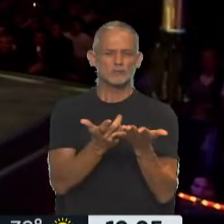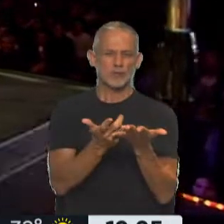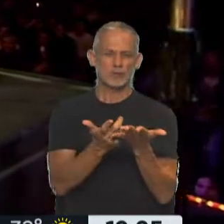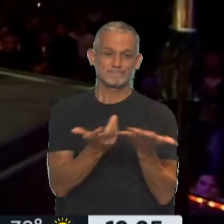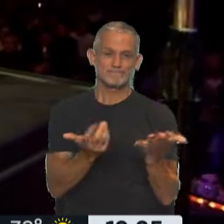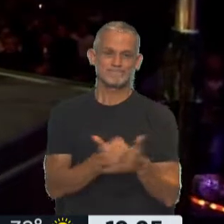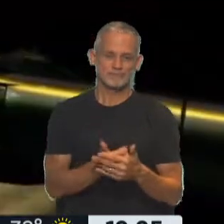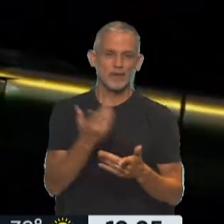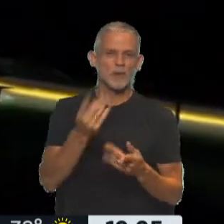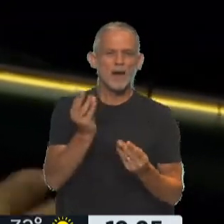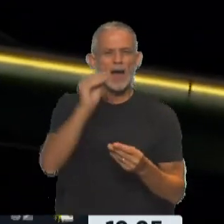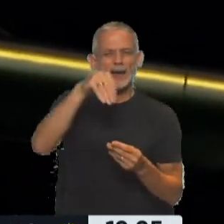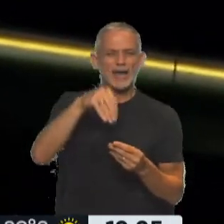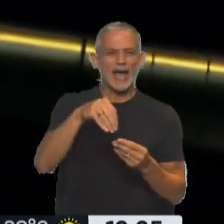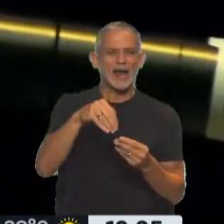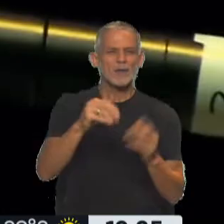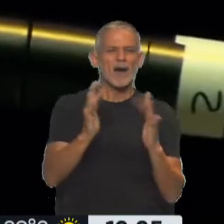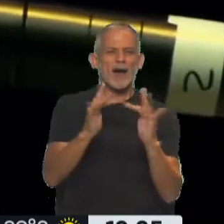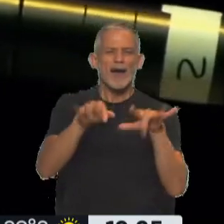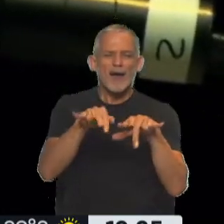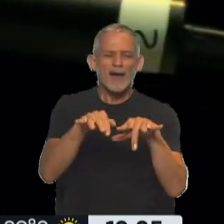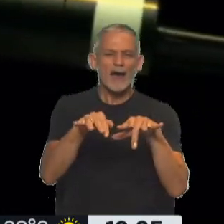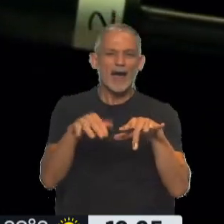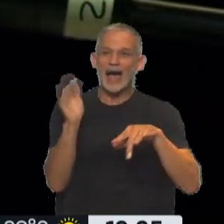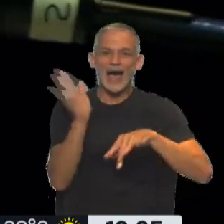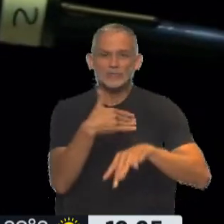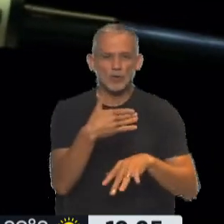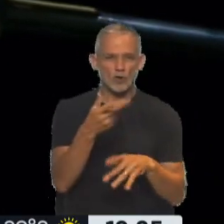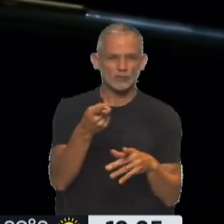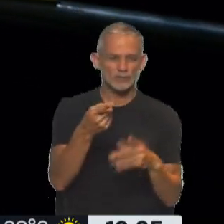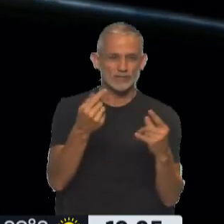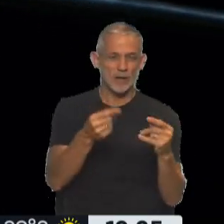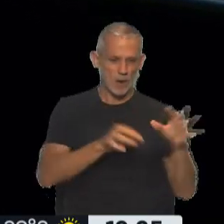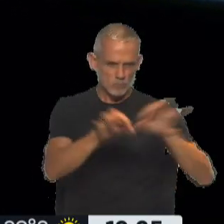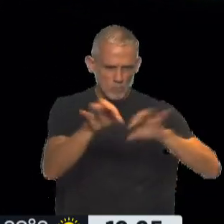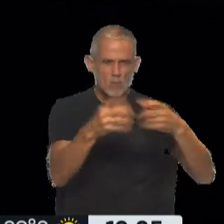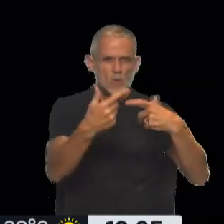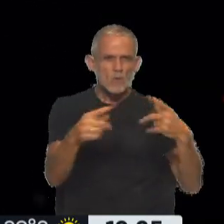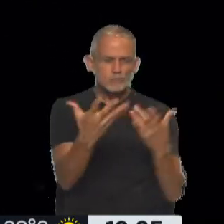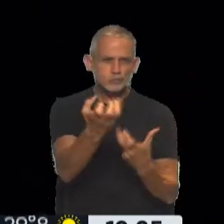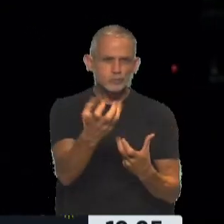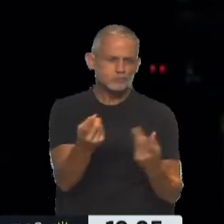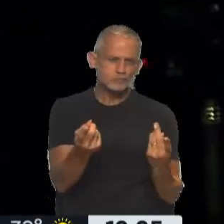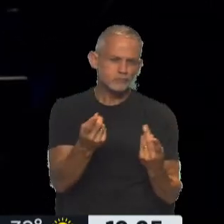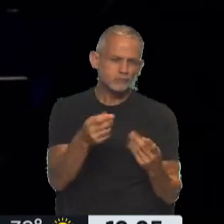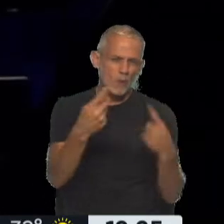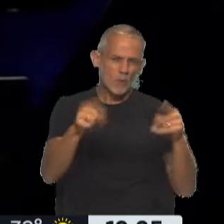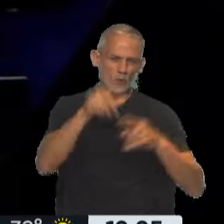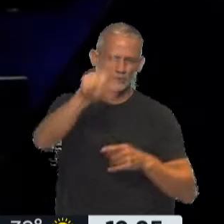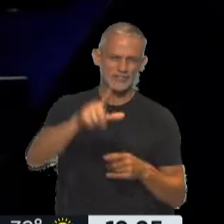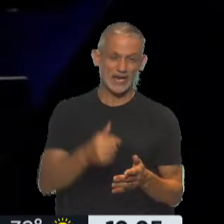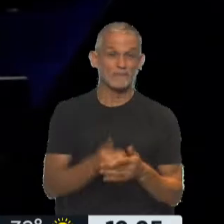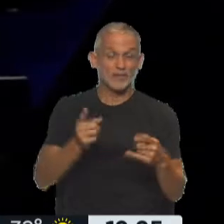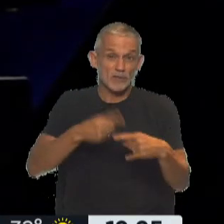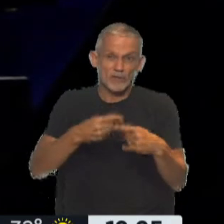el hecho de agregar de un modo digital y federal a todo lo que es la producción, ¿no?, de nuestro país. Bueno, y además también celebrar